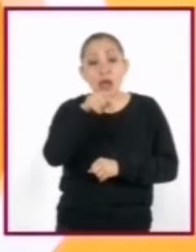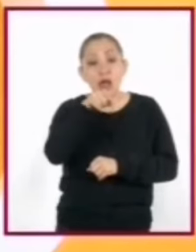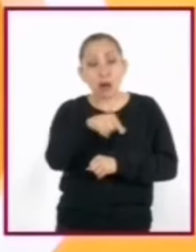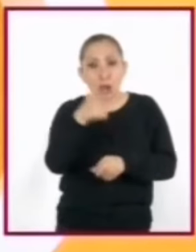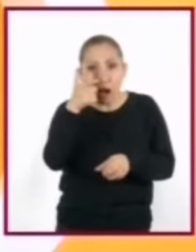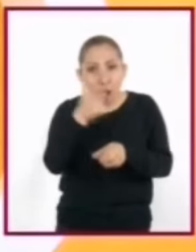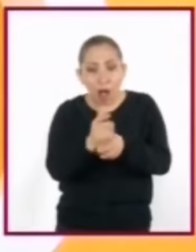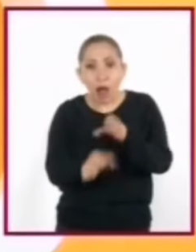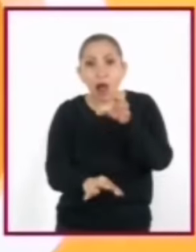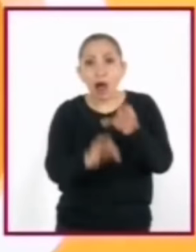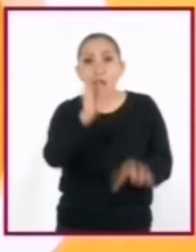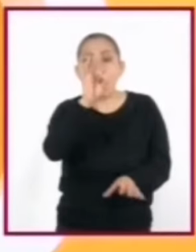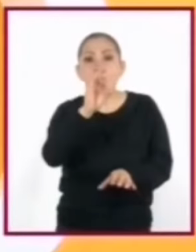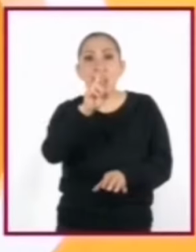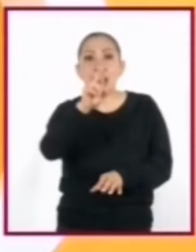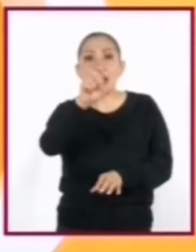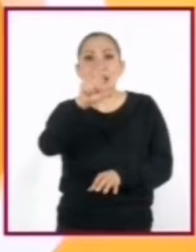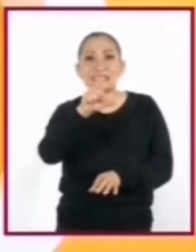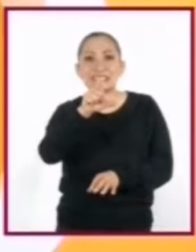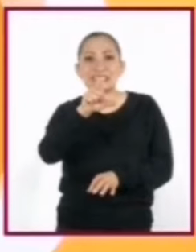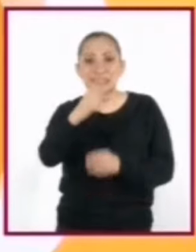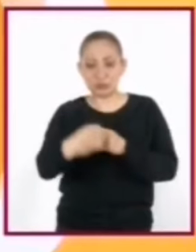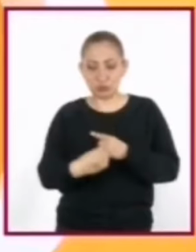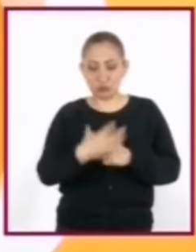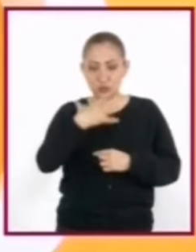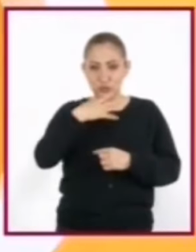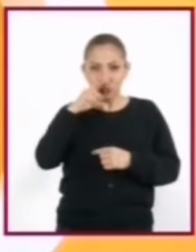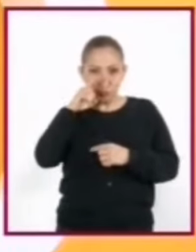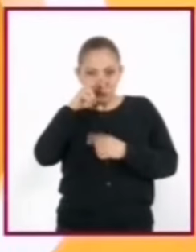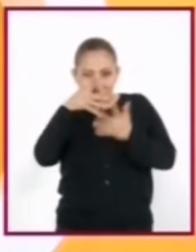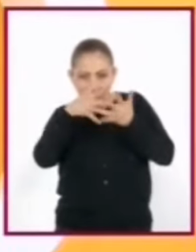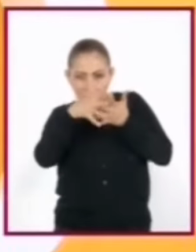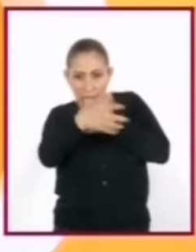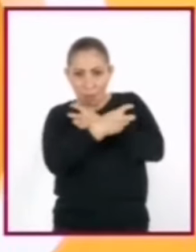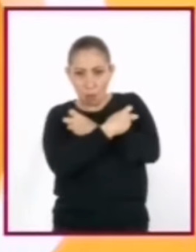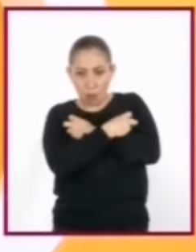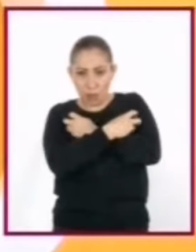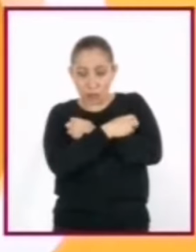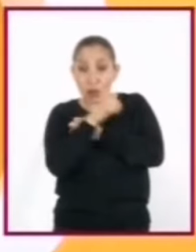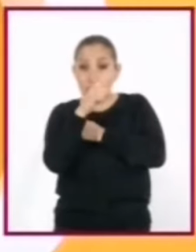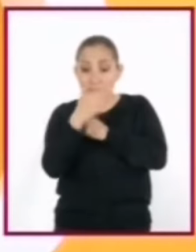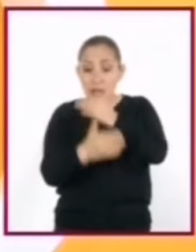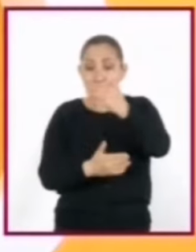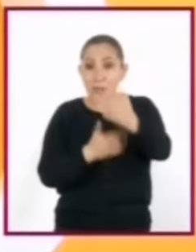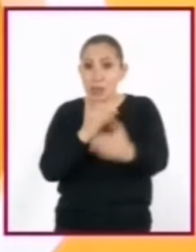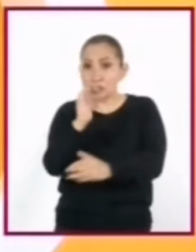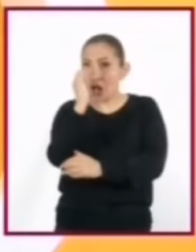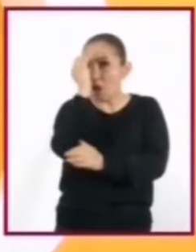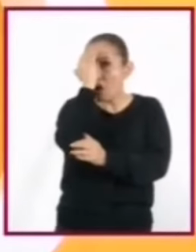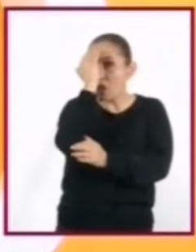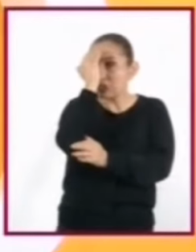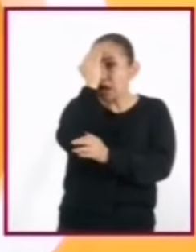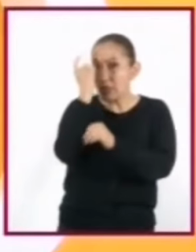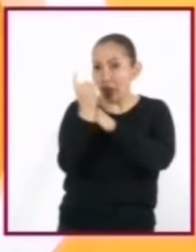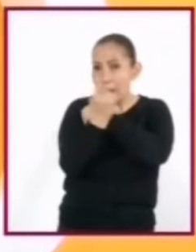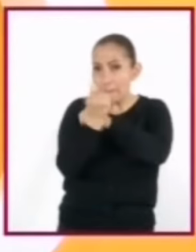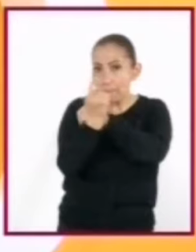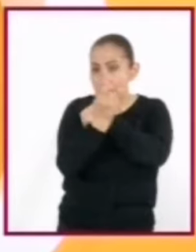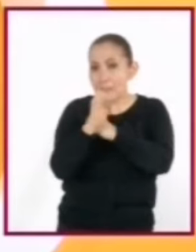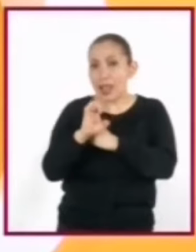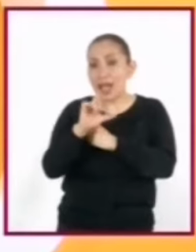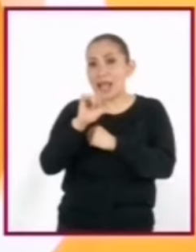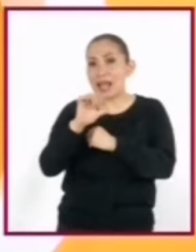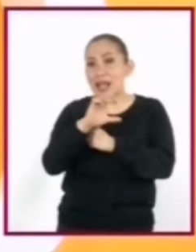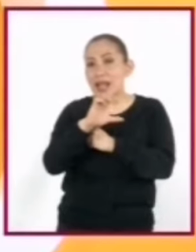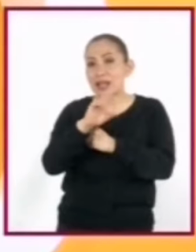el descubrimiento de los rayos X y con ello los avances en los conocimientos de electrónica.